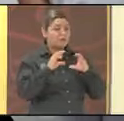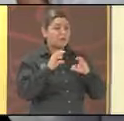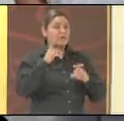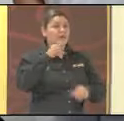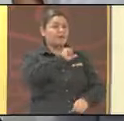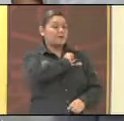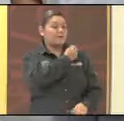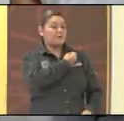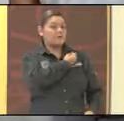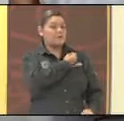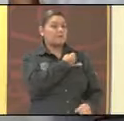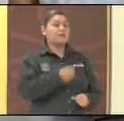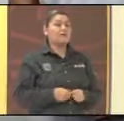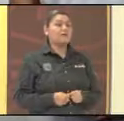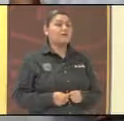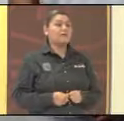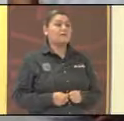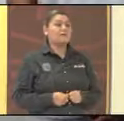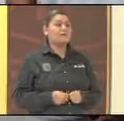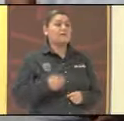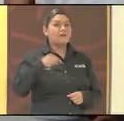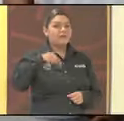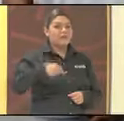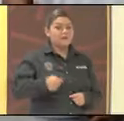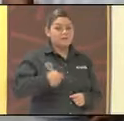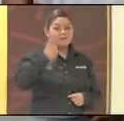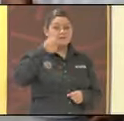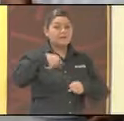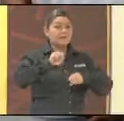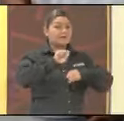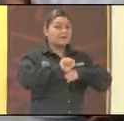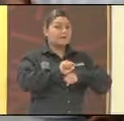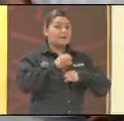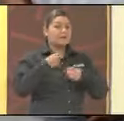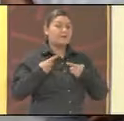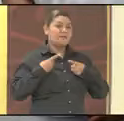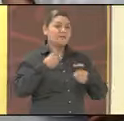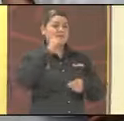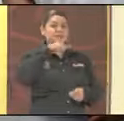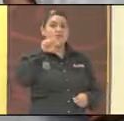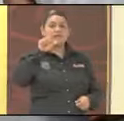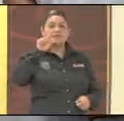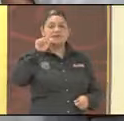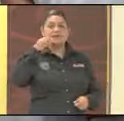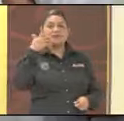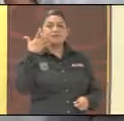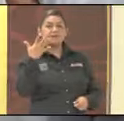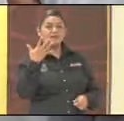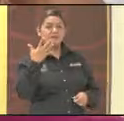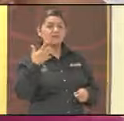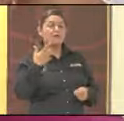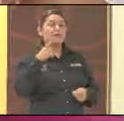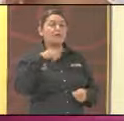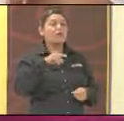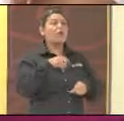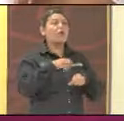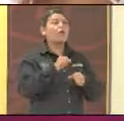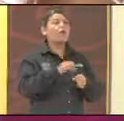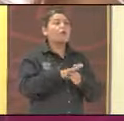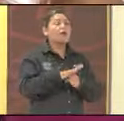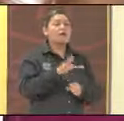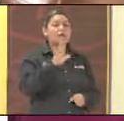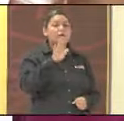la Salud. En esta primera semana se han brindado 175 servicios, de los cuales 99